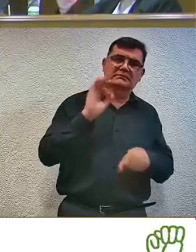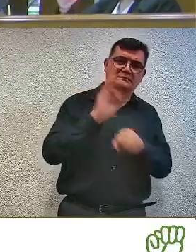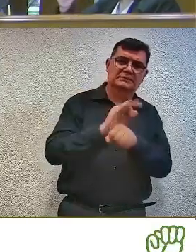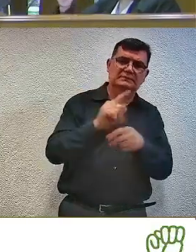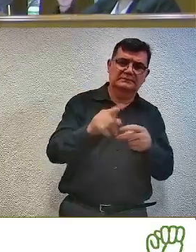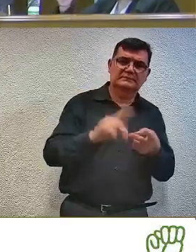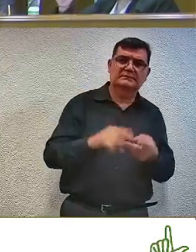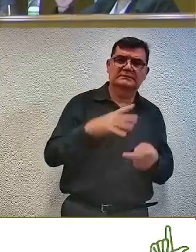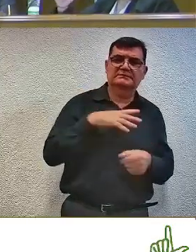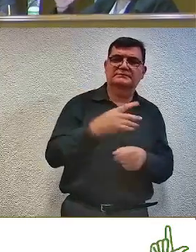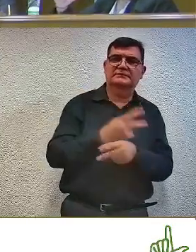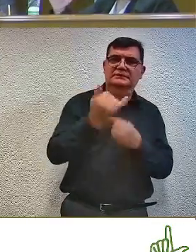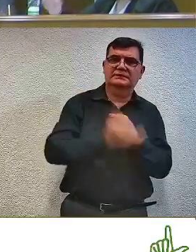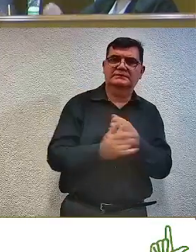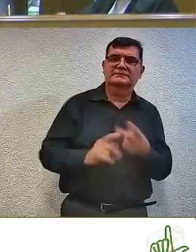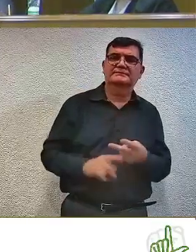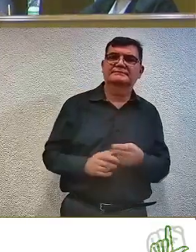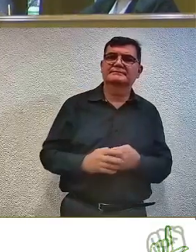la ponencia.